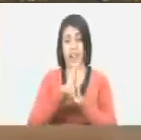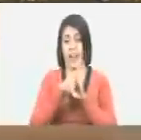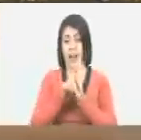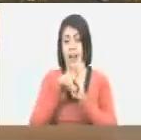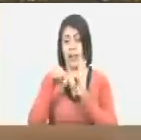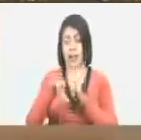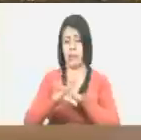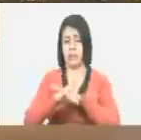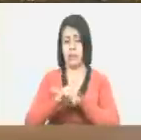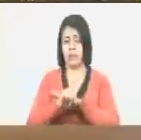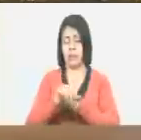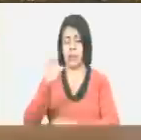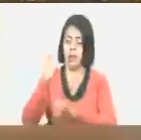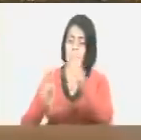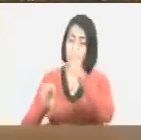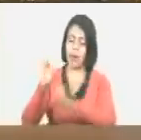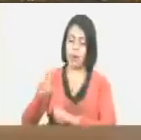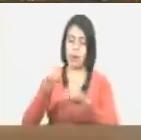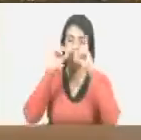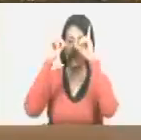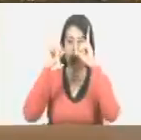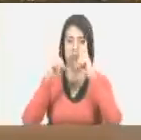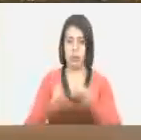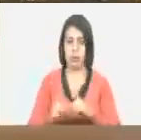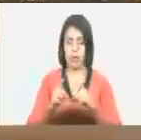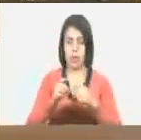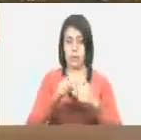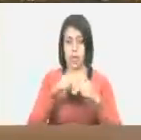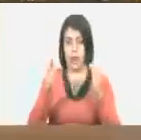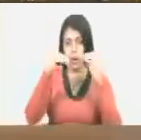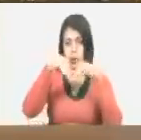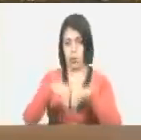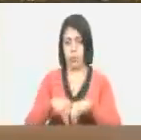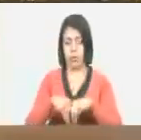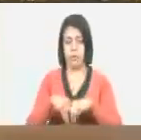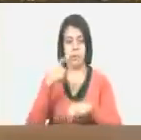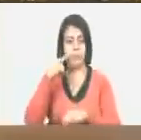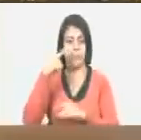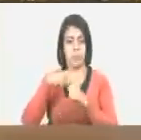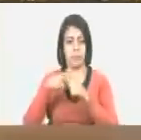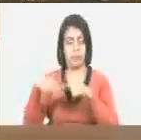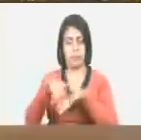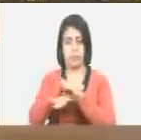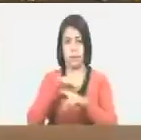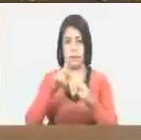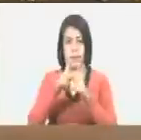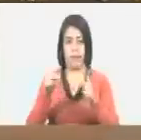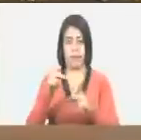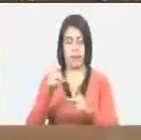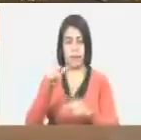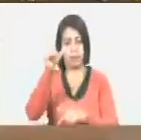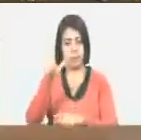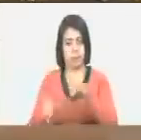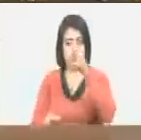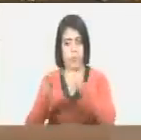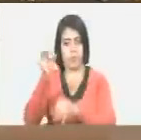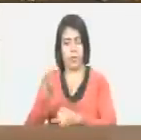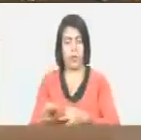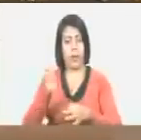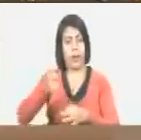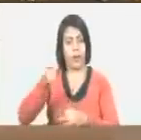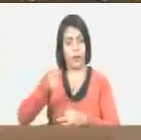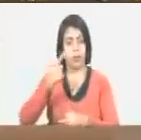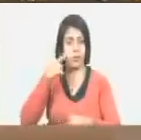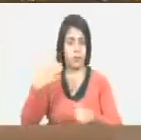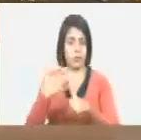dominio revisar la decisión de archivo acordada por el fiscal del Ministerio Público. Si el tribunal